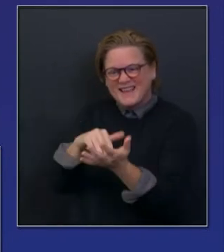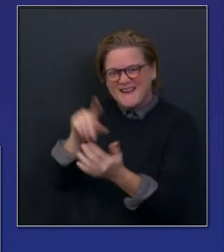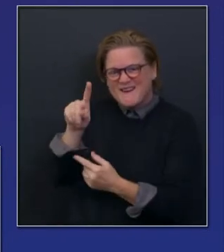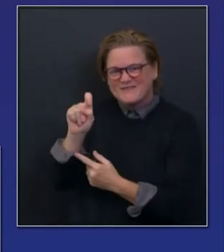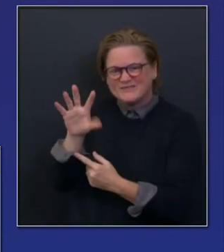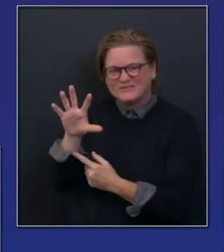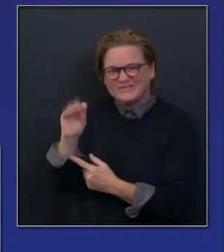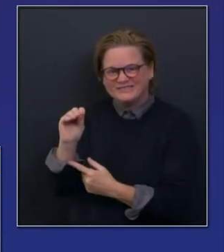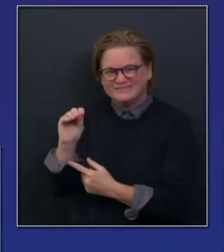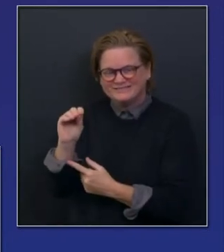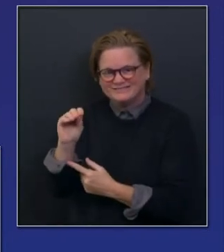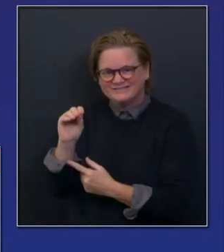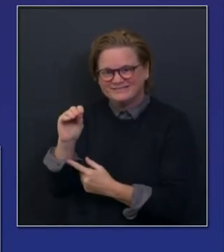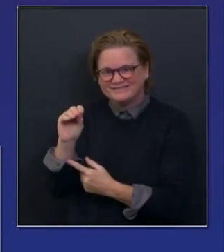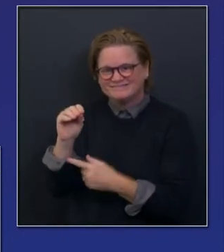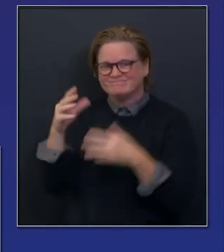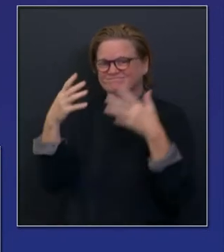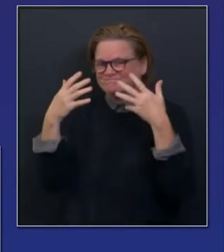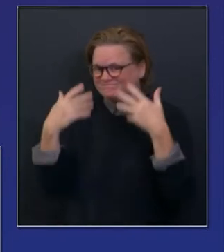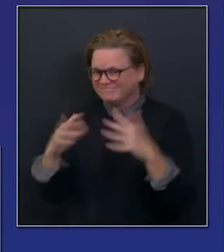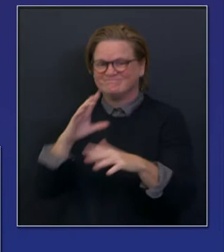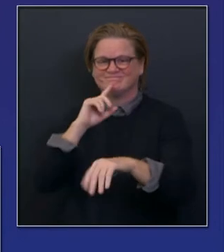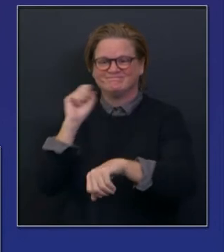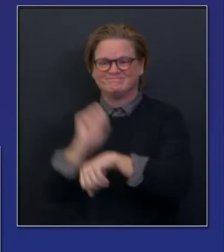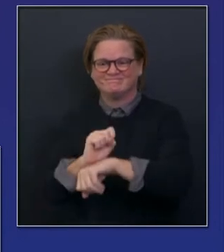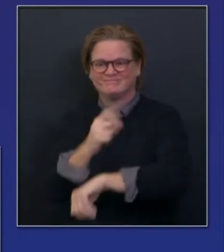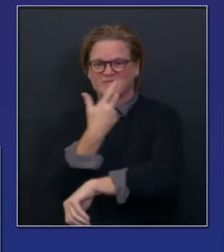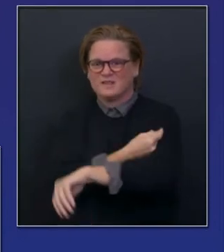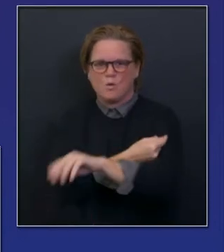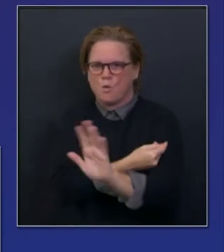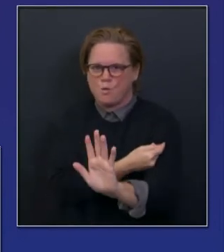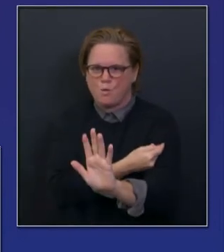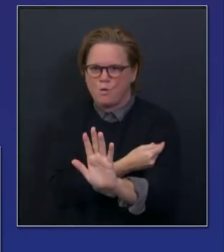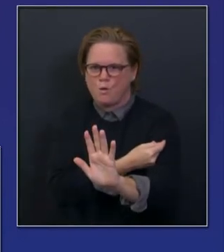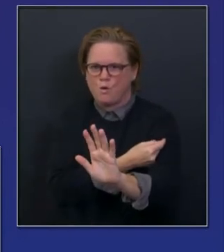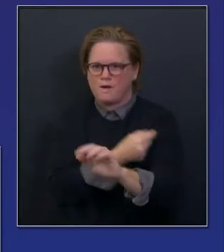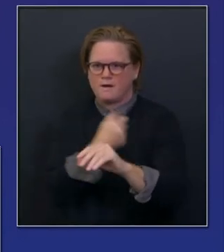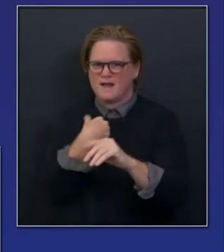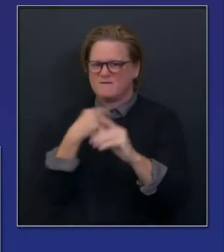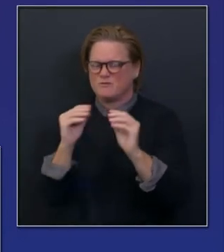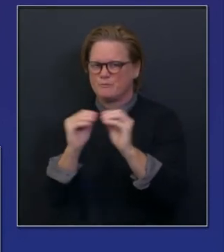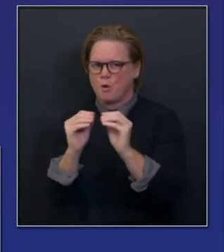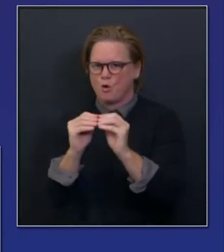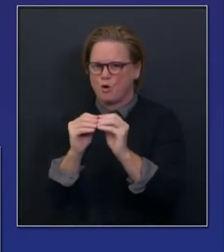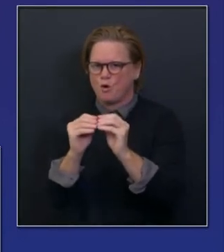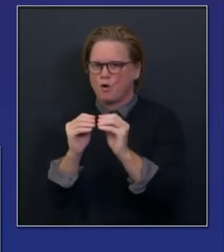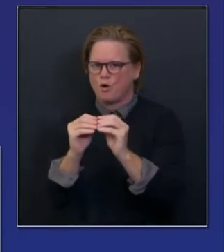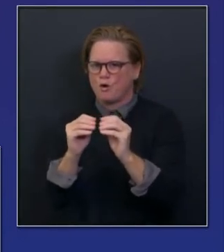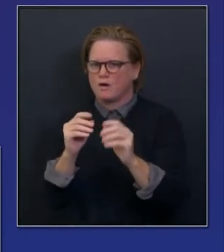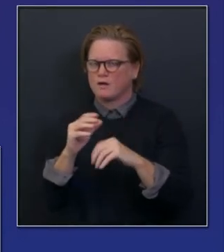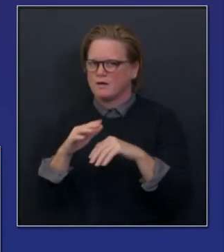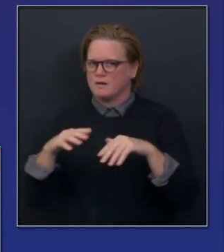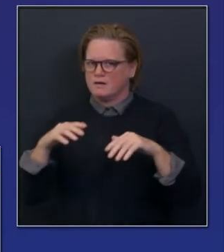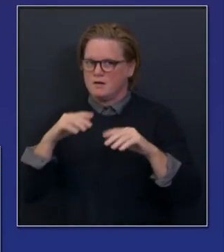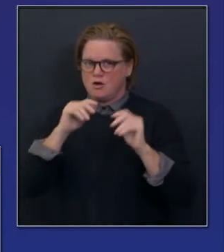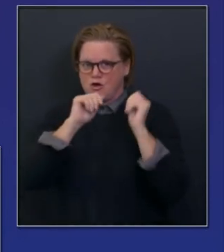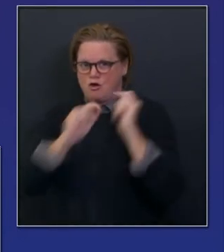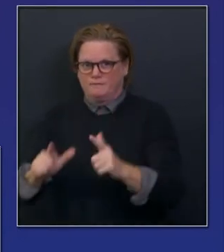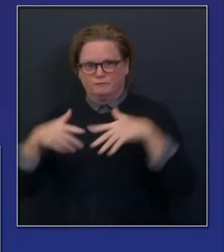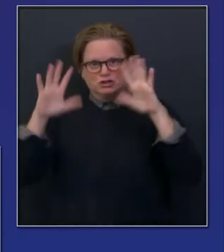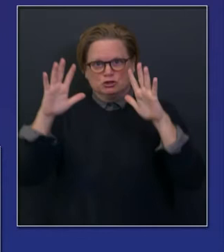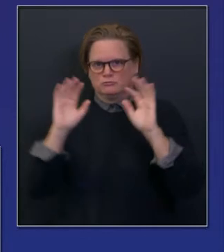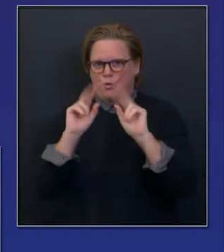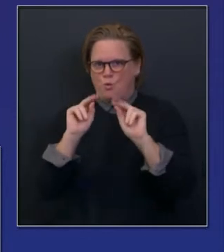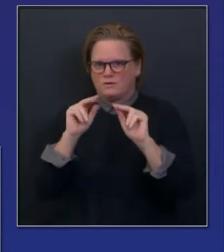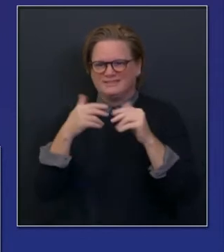Y no todas esas dosis fueron administradas. Sabemos que 24 localidades más en el estado. Esta mañana tenemos